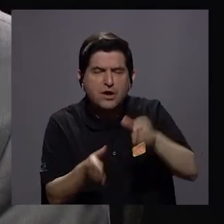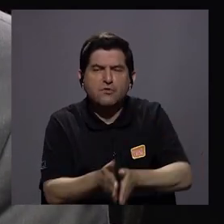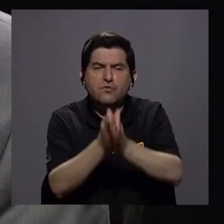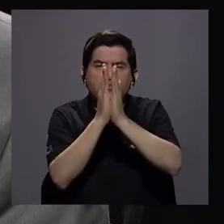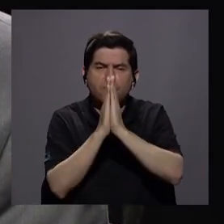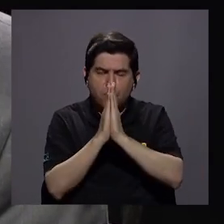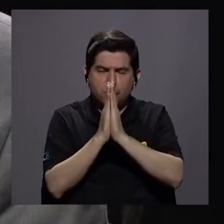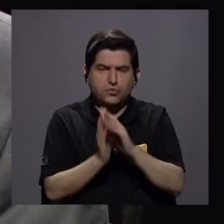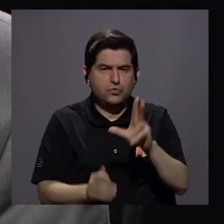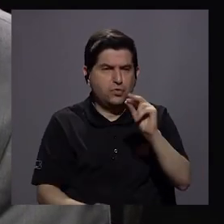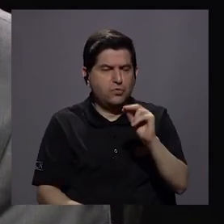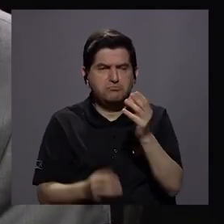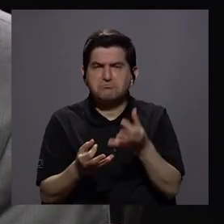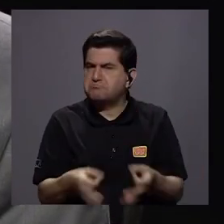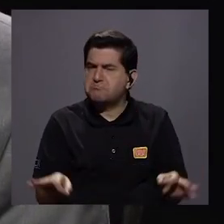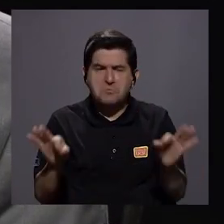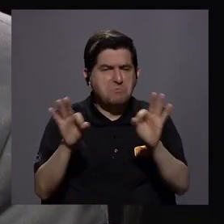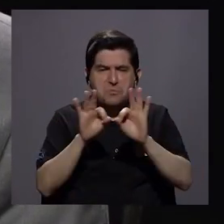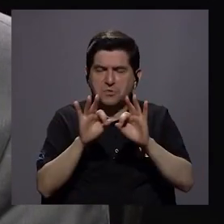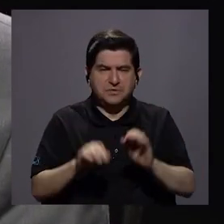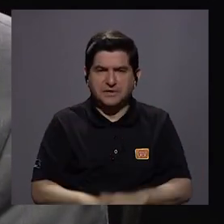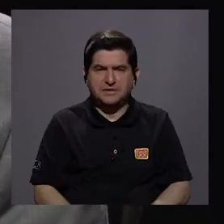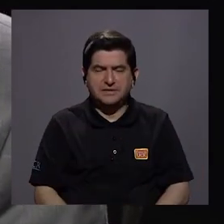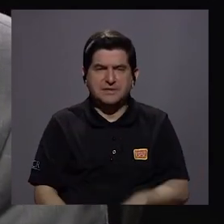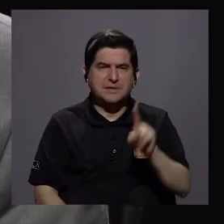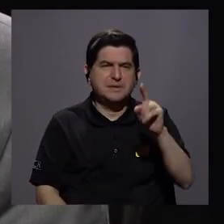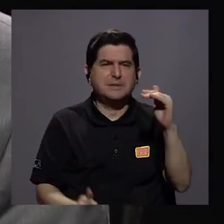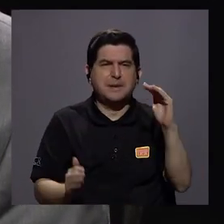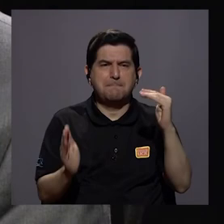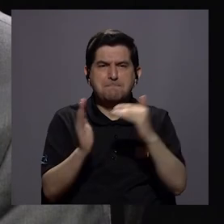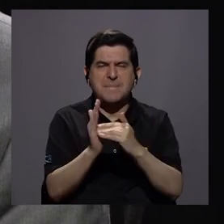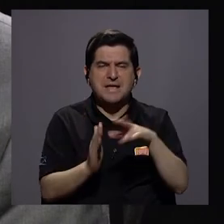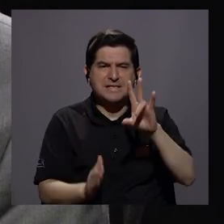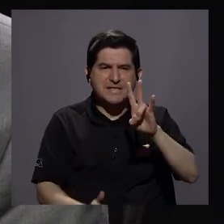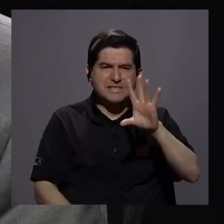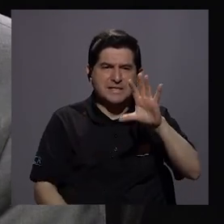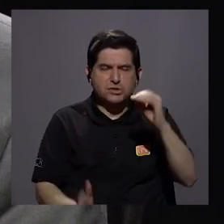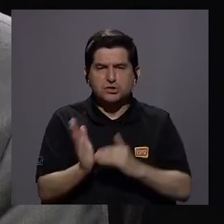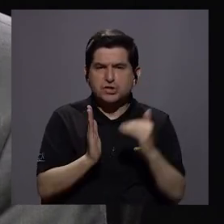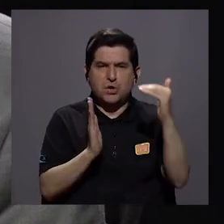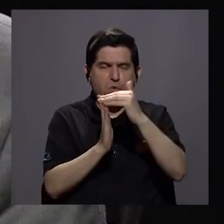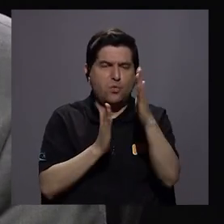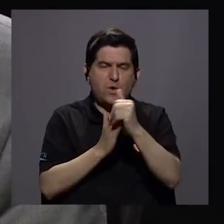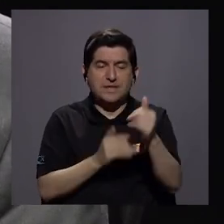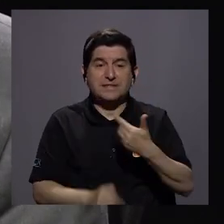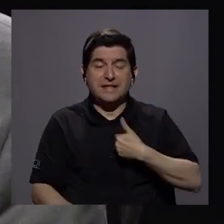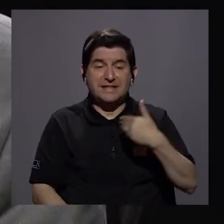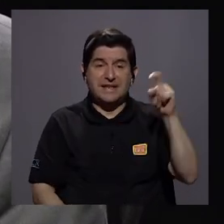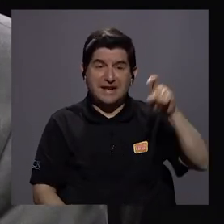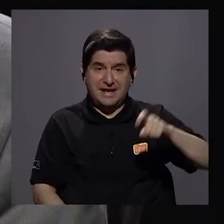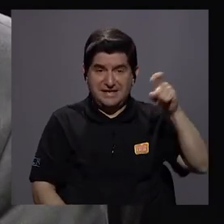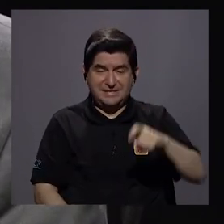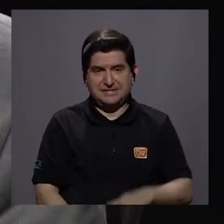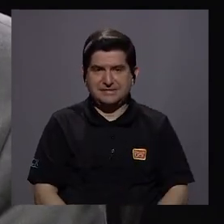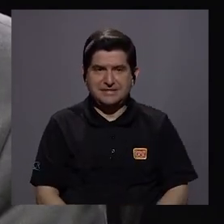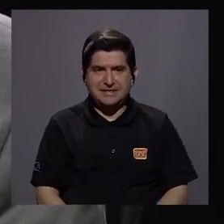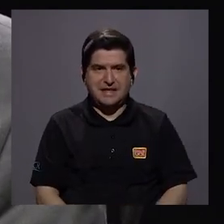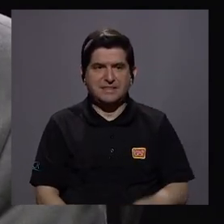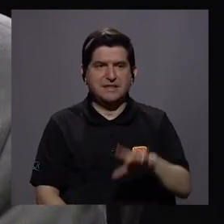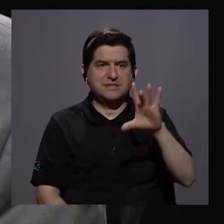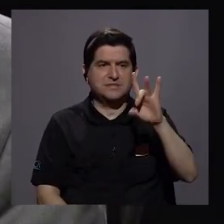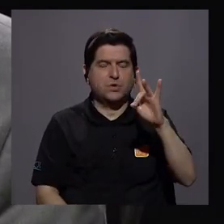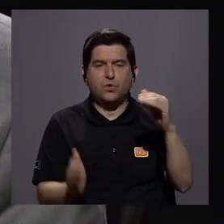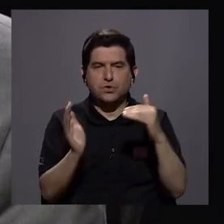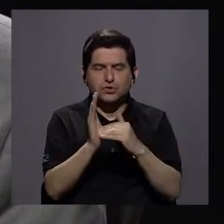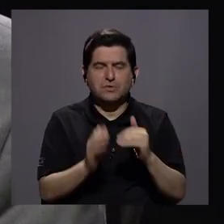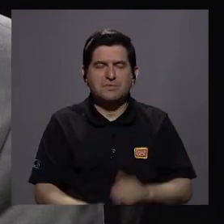solicitando no son significativos porque son 1.750 millones de dólares. Tenemos necesidades de alrededor de 8